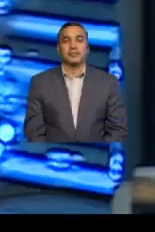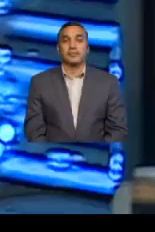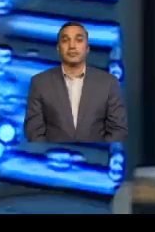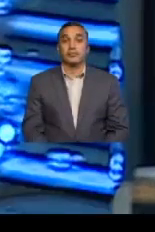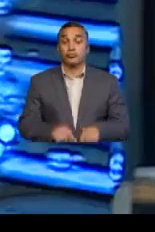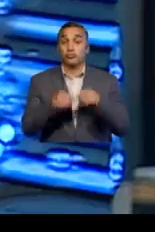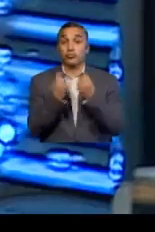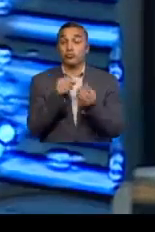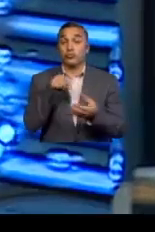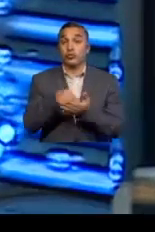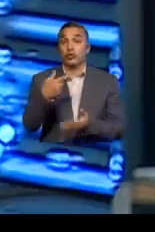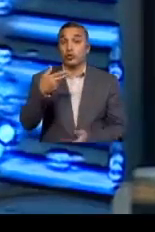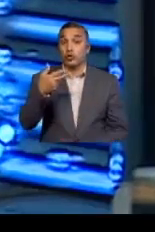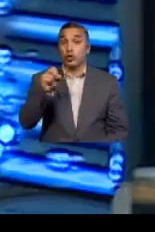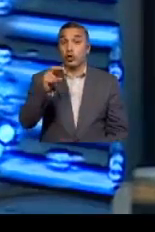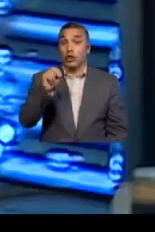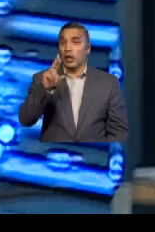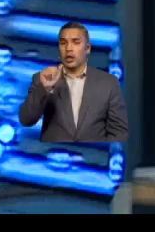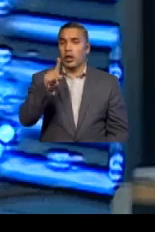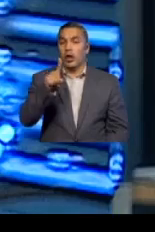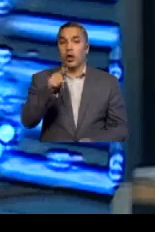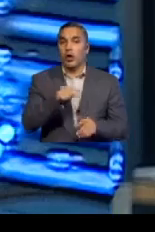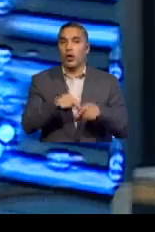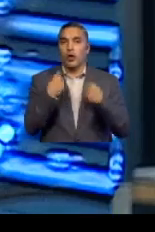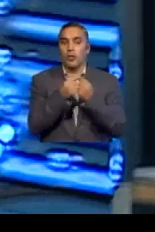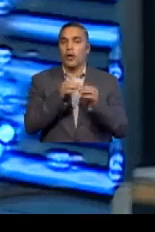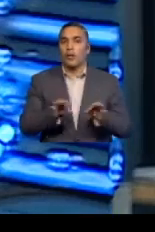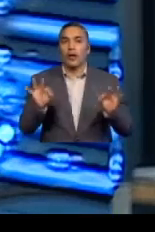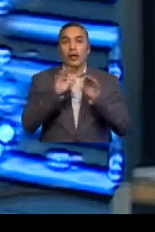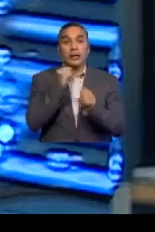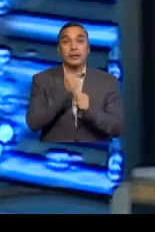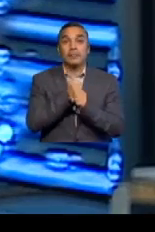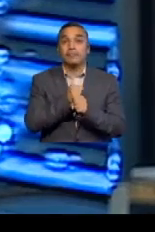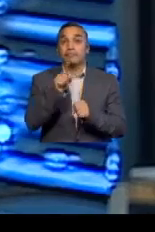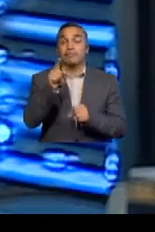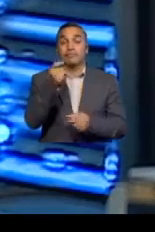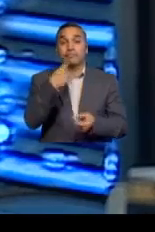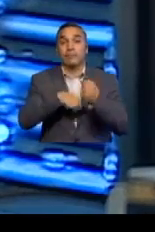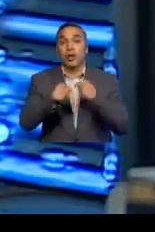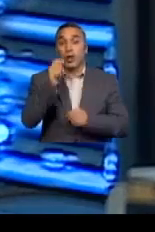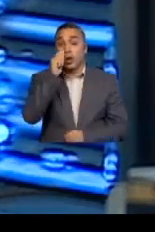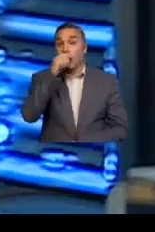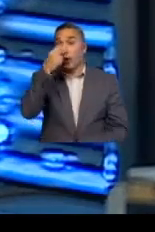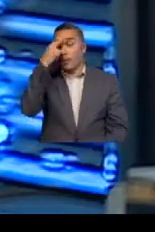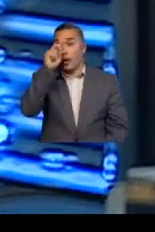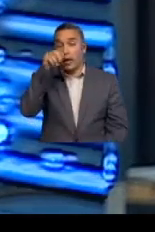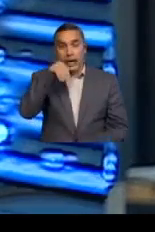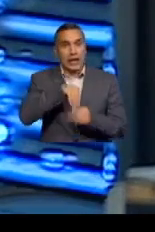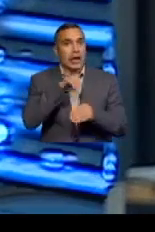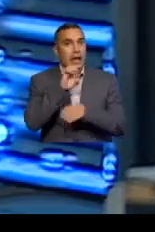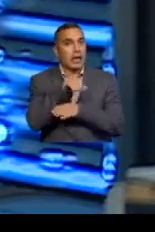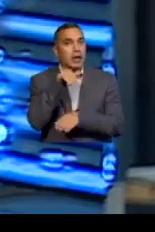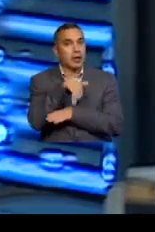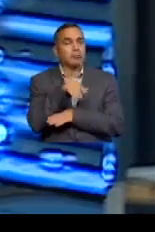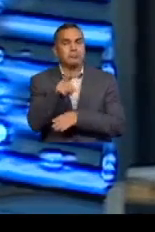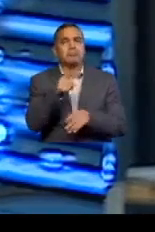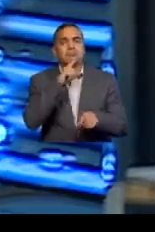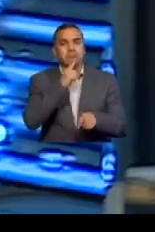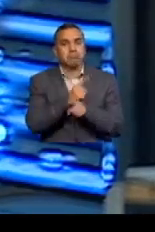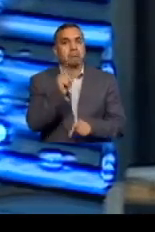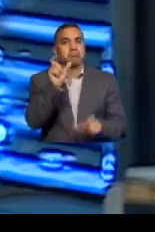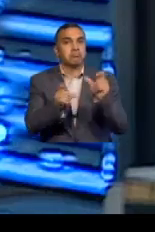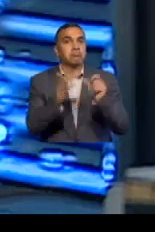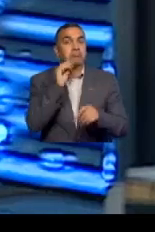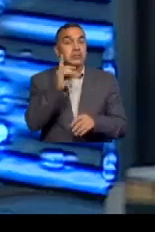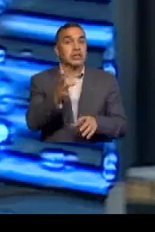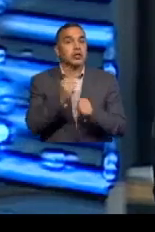La banda de los Choneros es una pieza clave en las operaciones del cártel de Sinaloa en Ecuador. Así lo aseguran